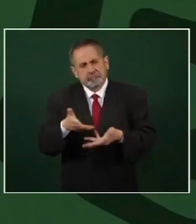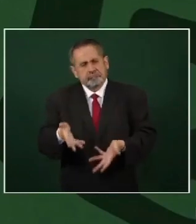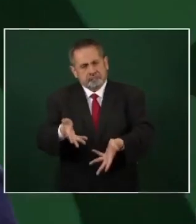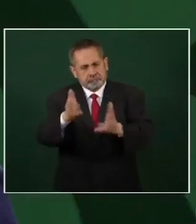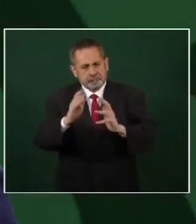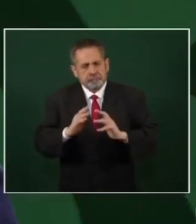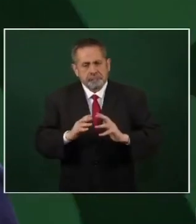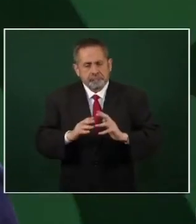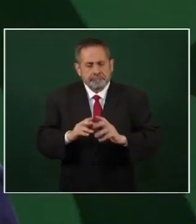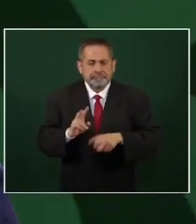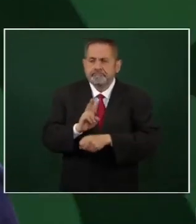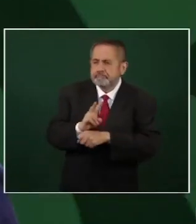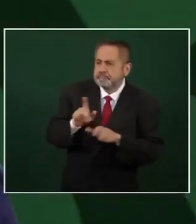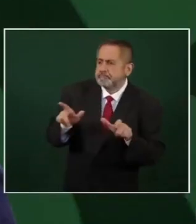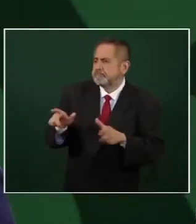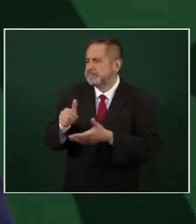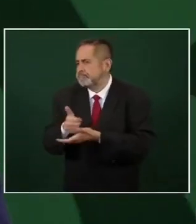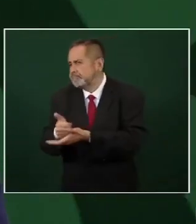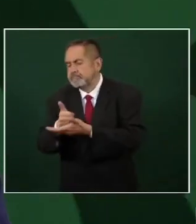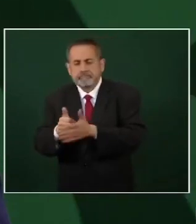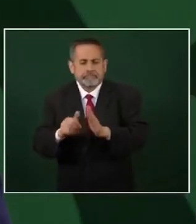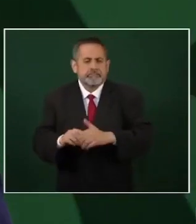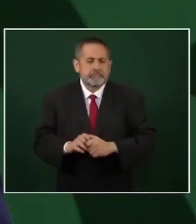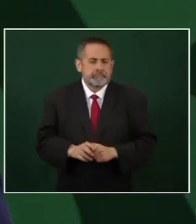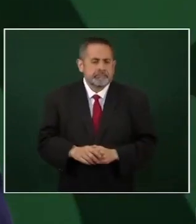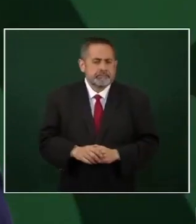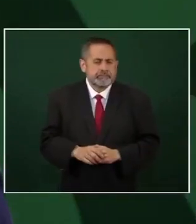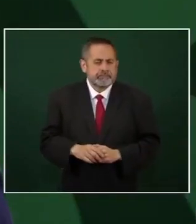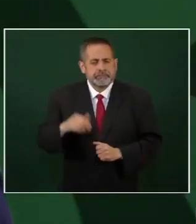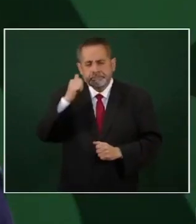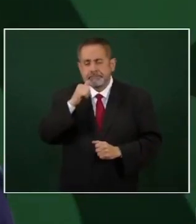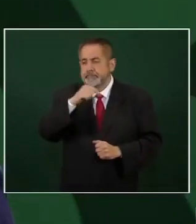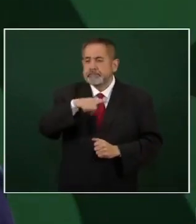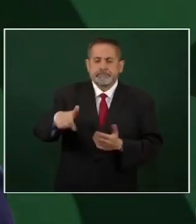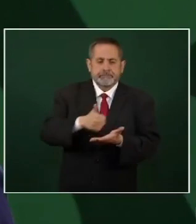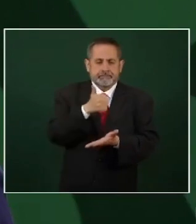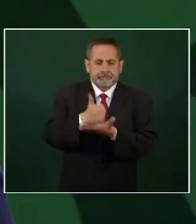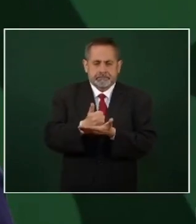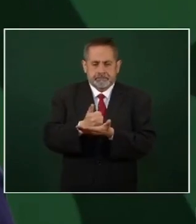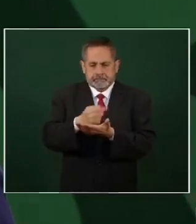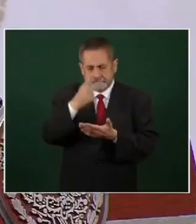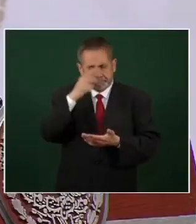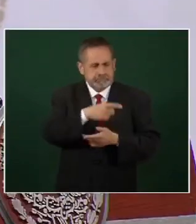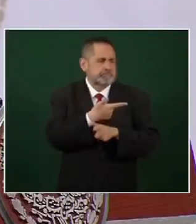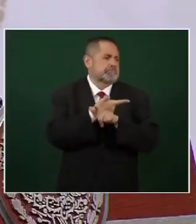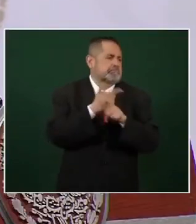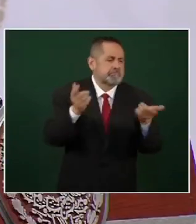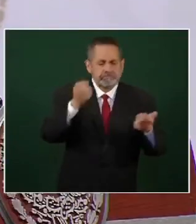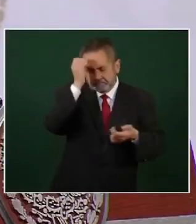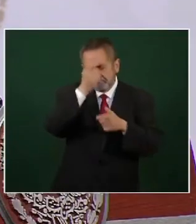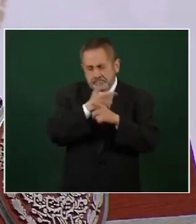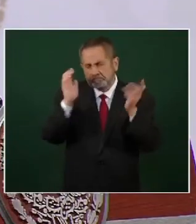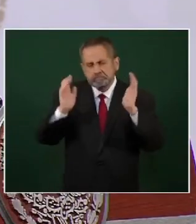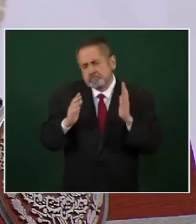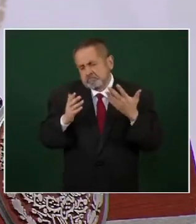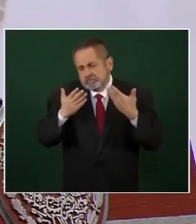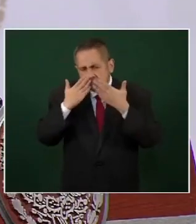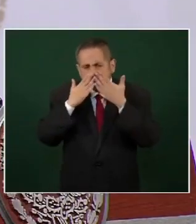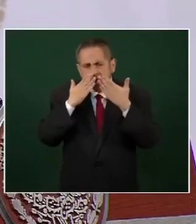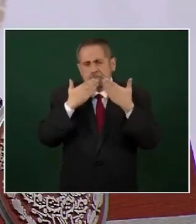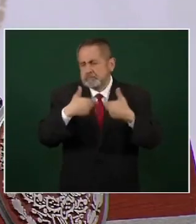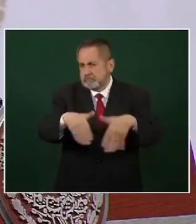están pues protegiendo y ayudando. Y como siempre en la ciudad, pues hay libre manifestación, siempre el llamado a que